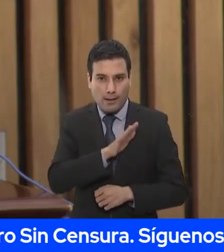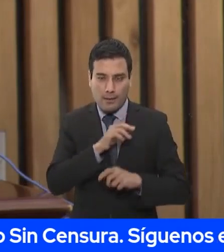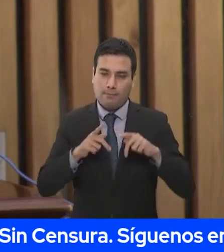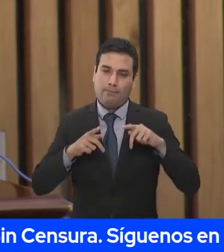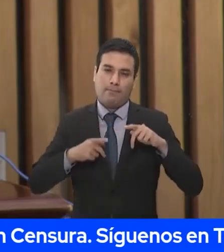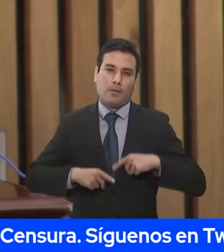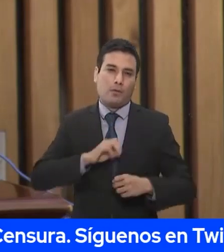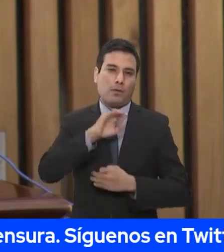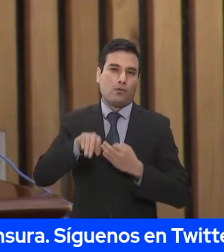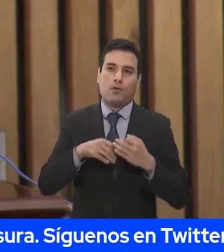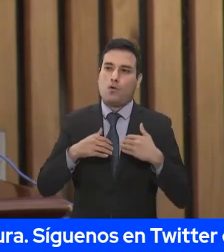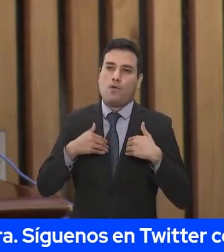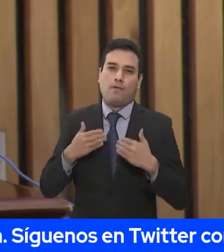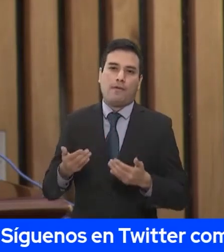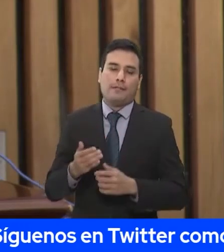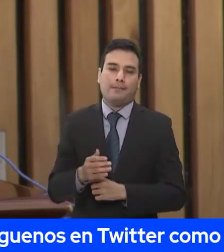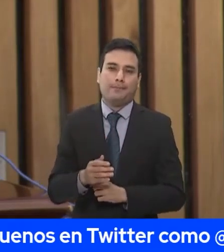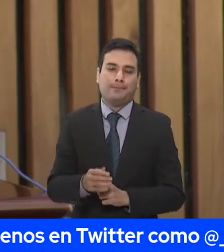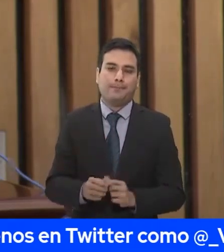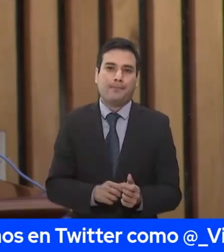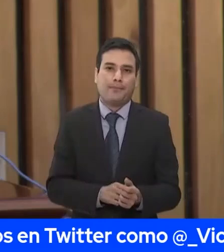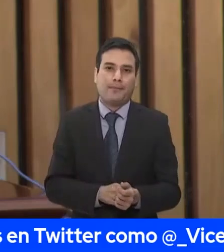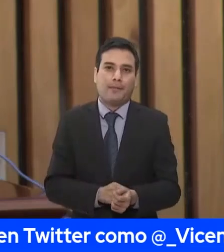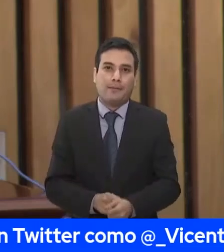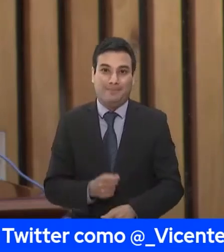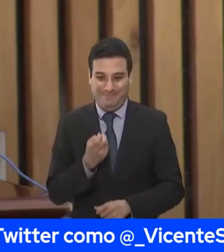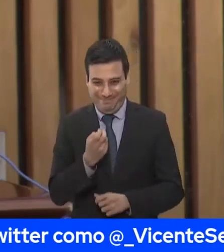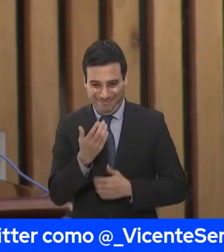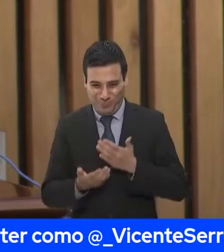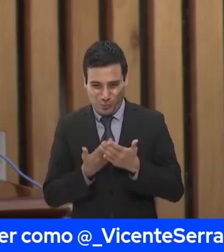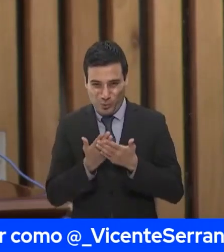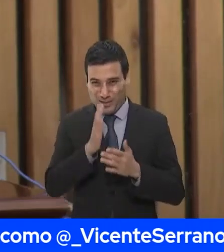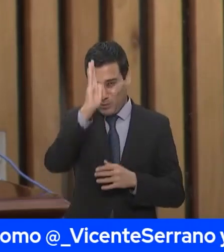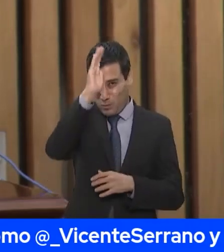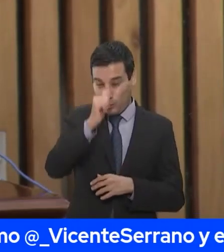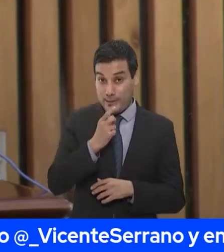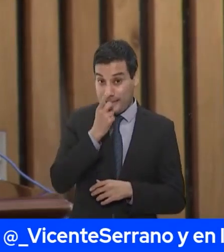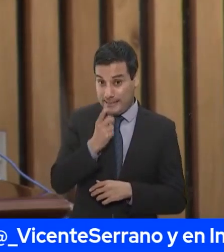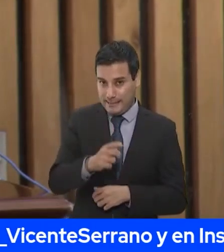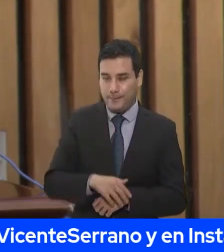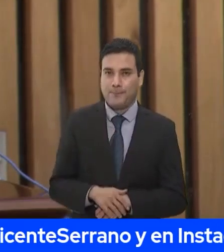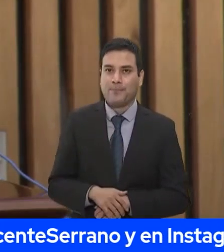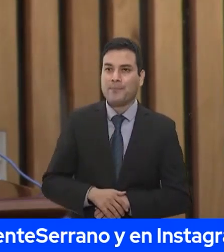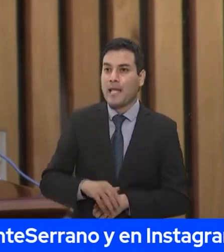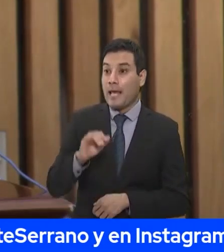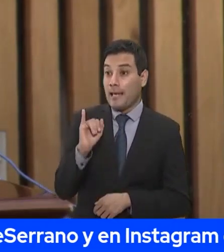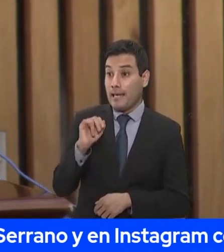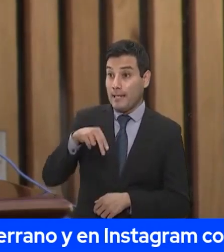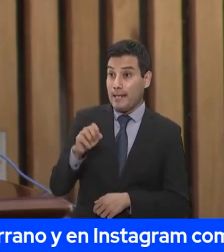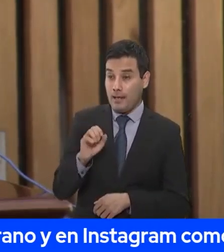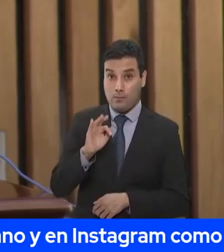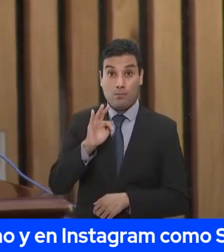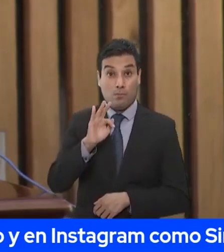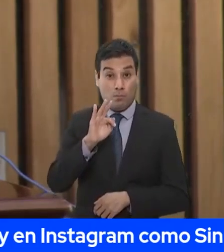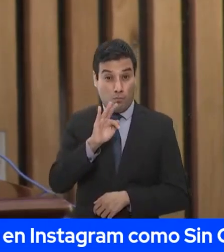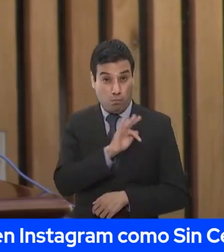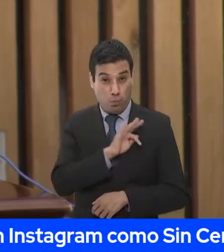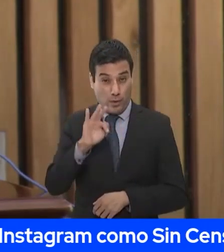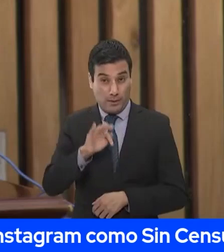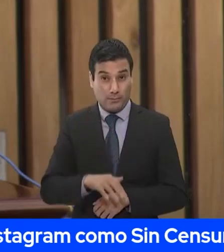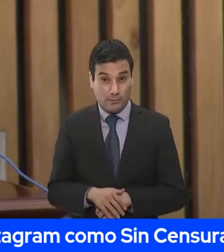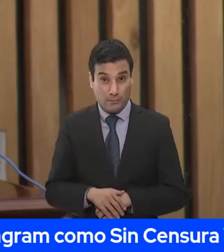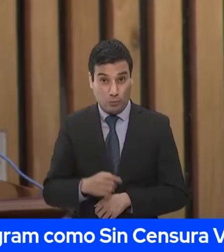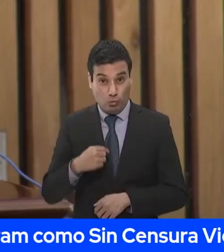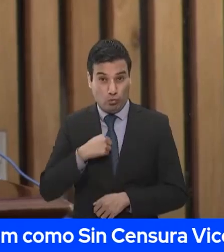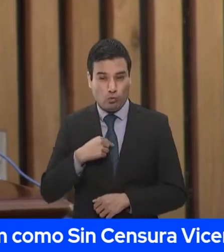resultados electorales. Lo que plantea el acuerdo propuesto es que el INE no puede participar en un proceso que forme parte de la